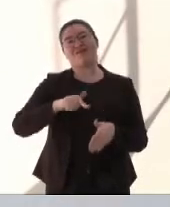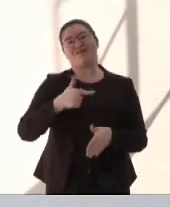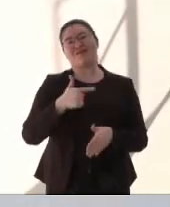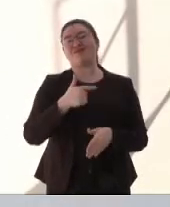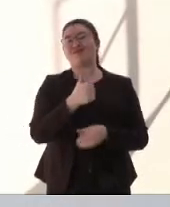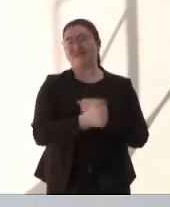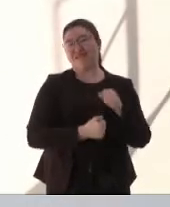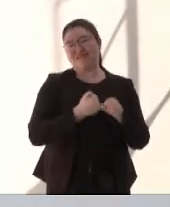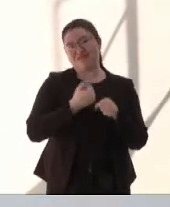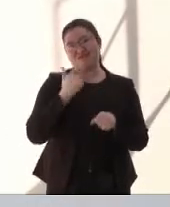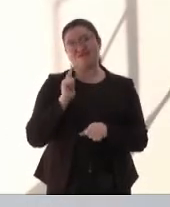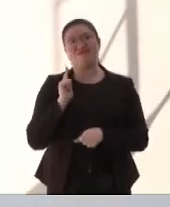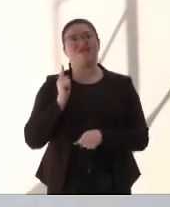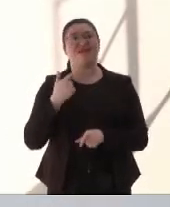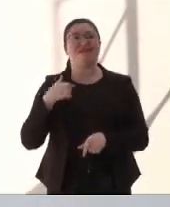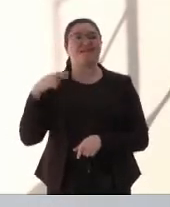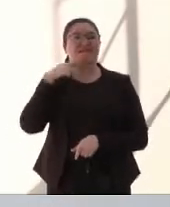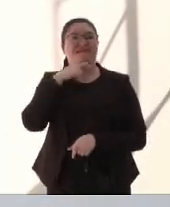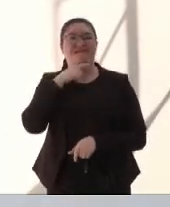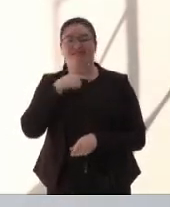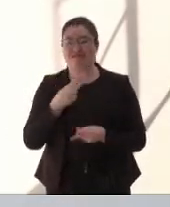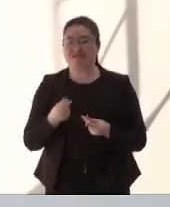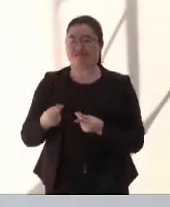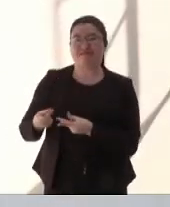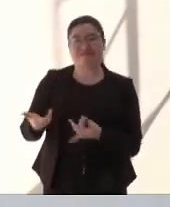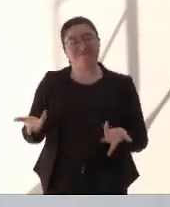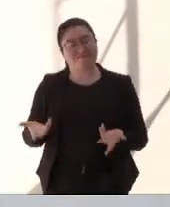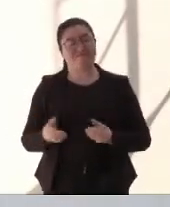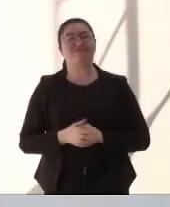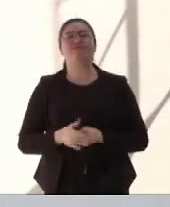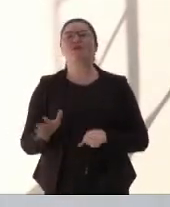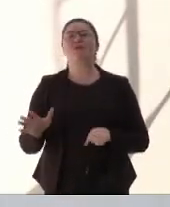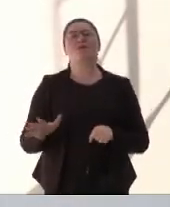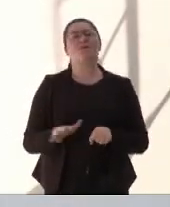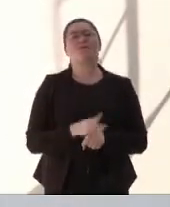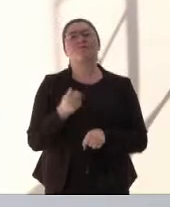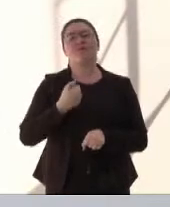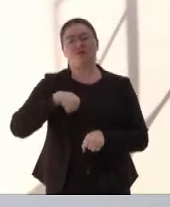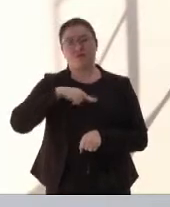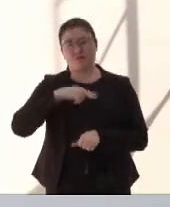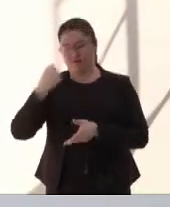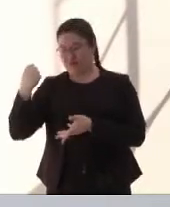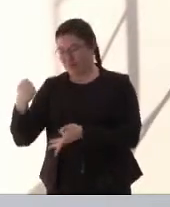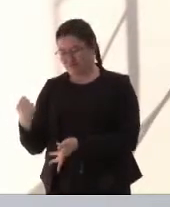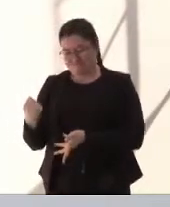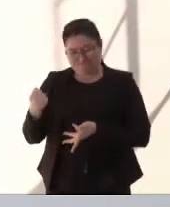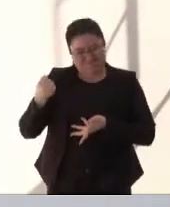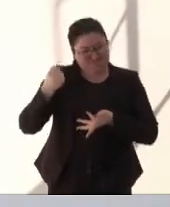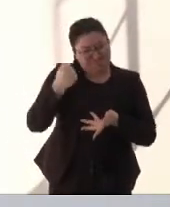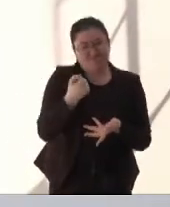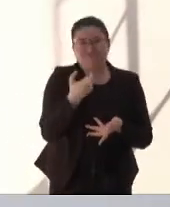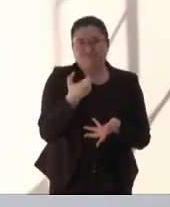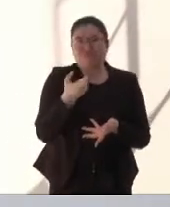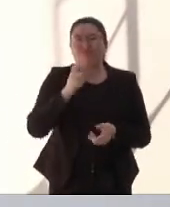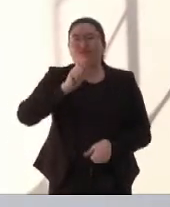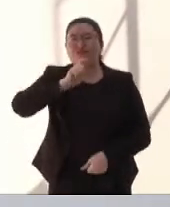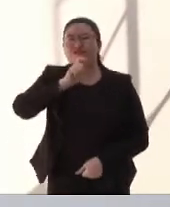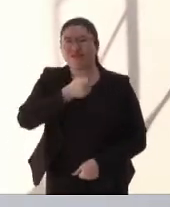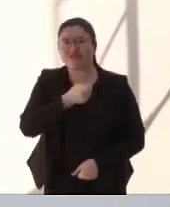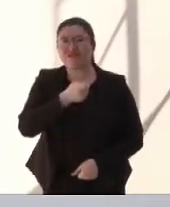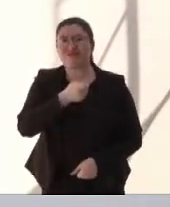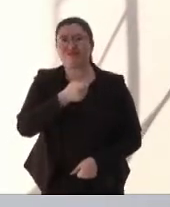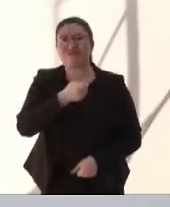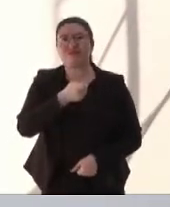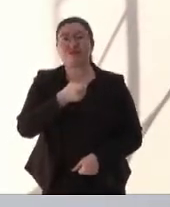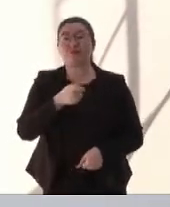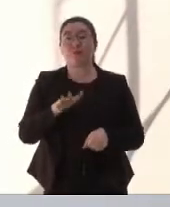hacerlo más rápido, ¿sí? Porque los recursos con los que hacemos los centros de justicia son producto